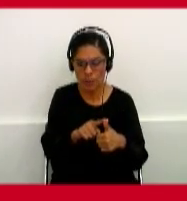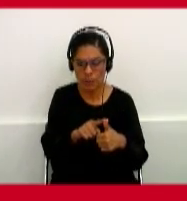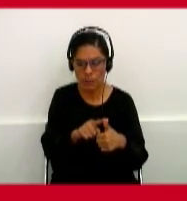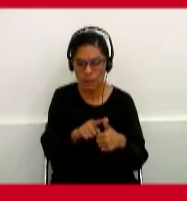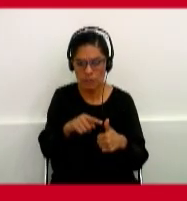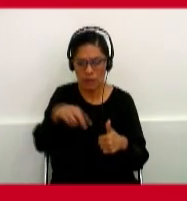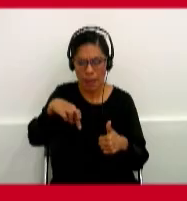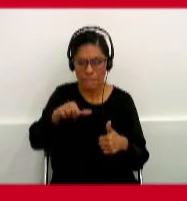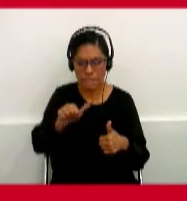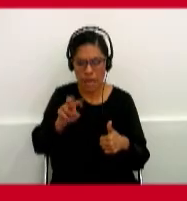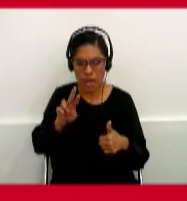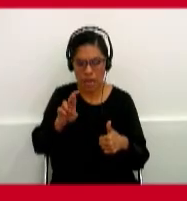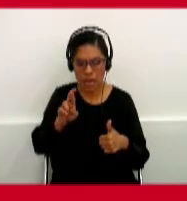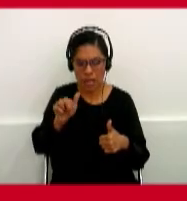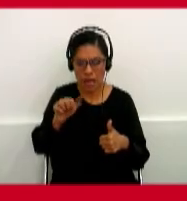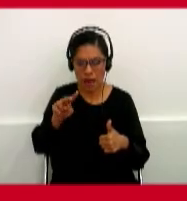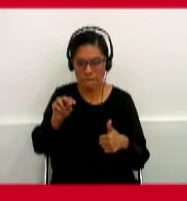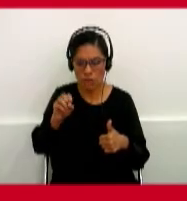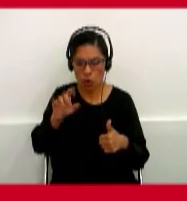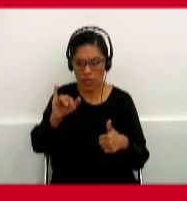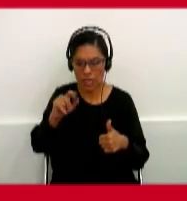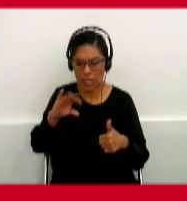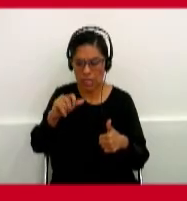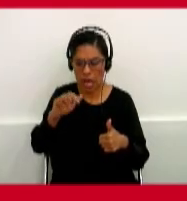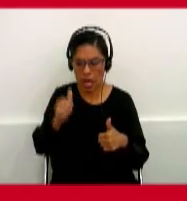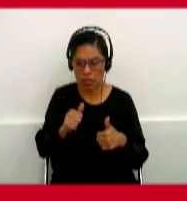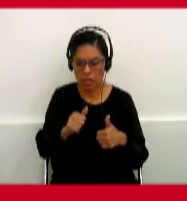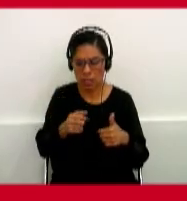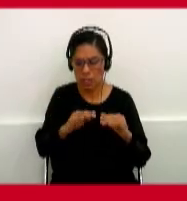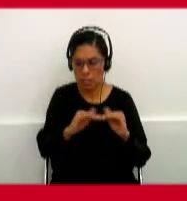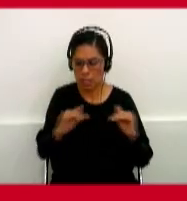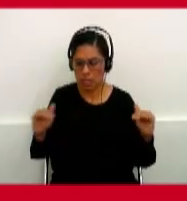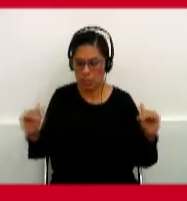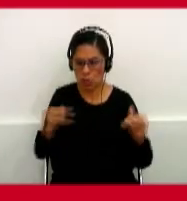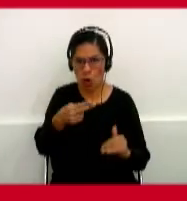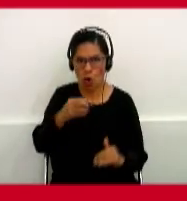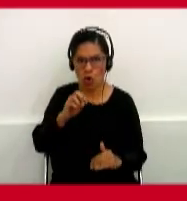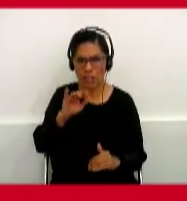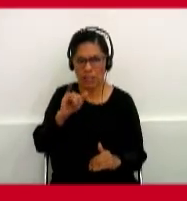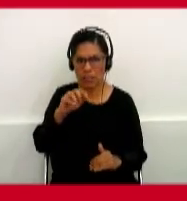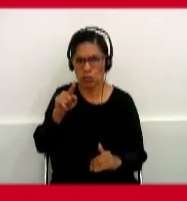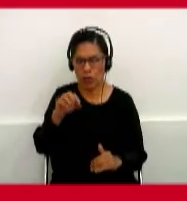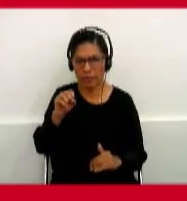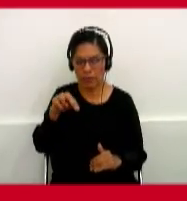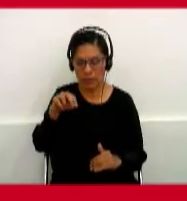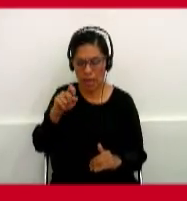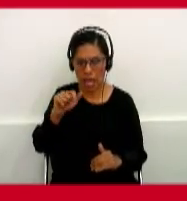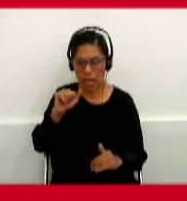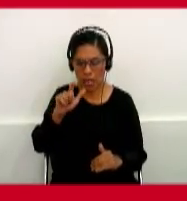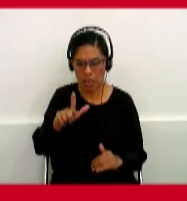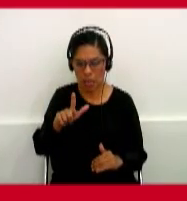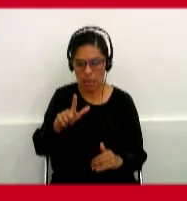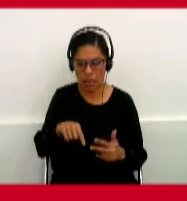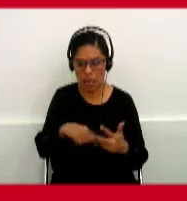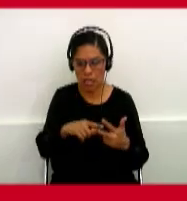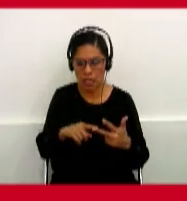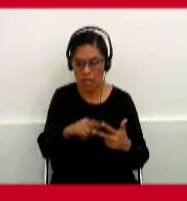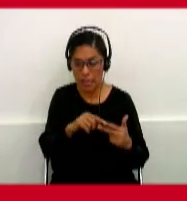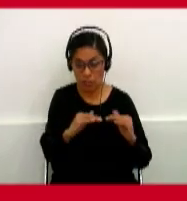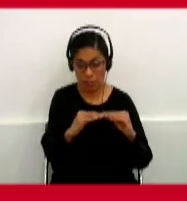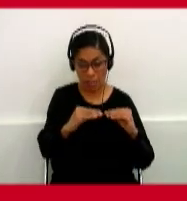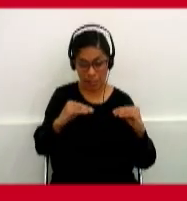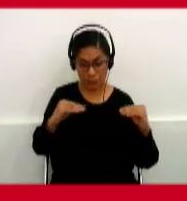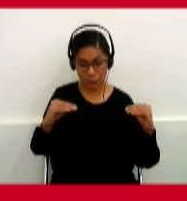parabólica y un movimiento horizontal. Entonces, ¿qué es lo que hace el SSR? Este tipo de movimientos de la cinemática ya tienen